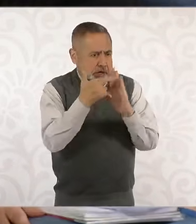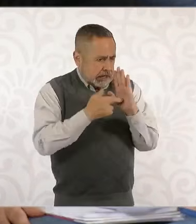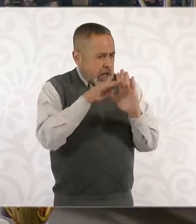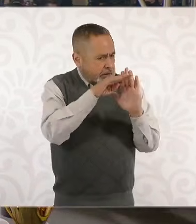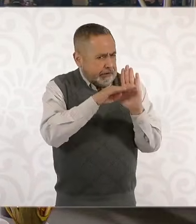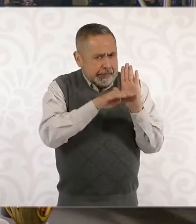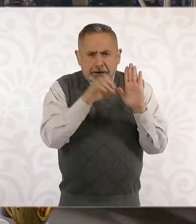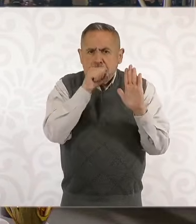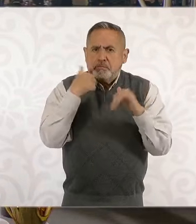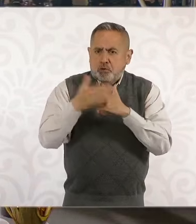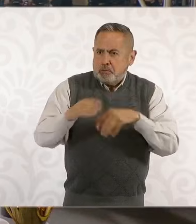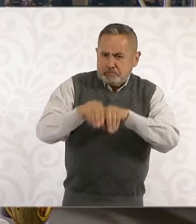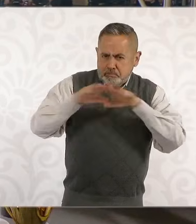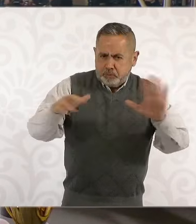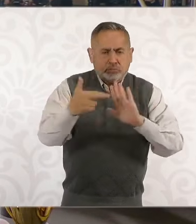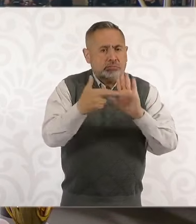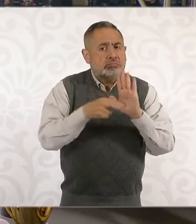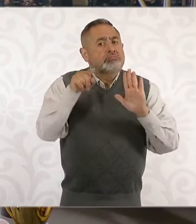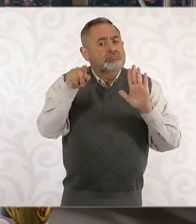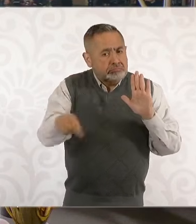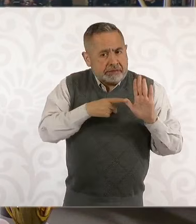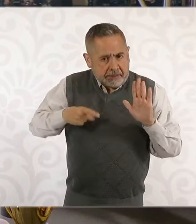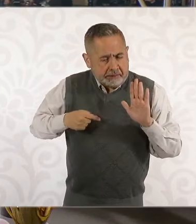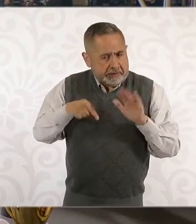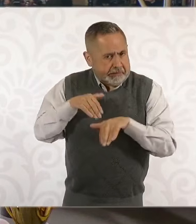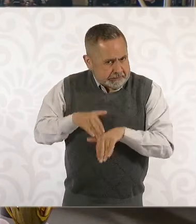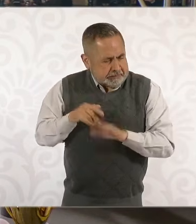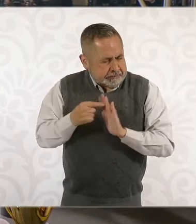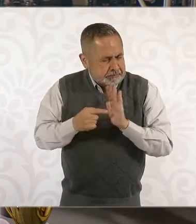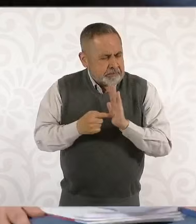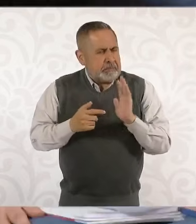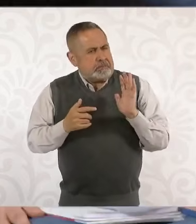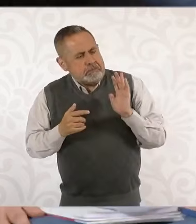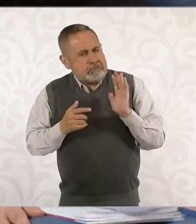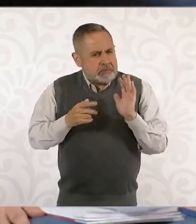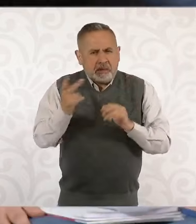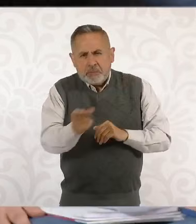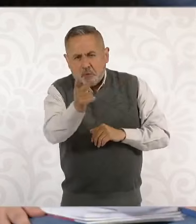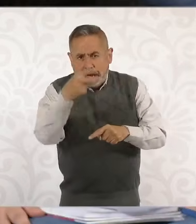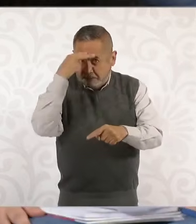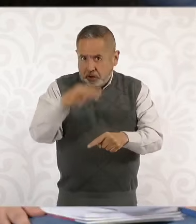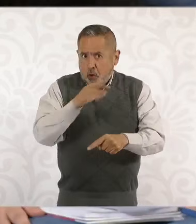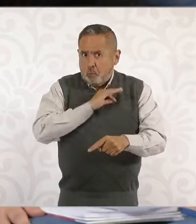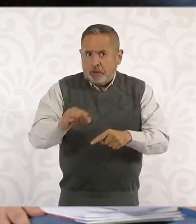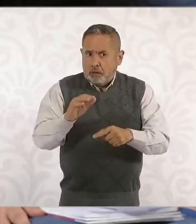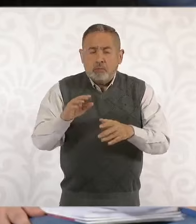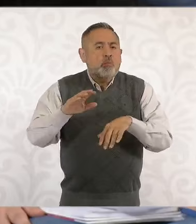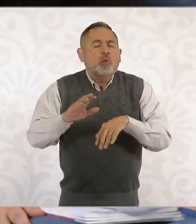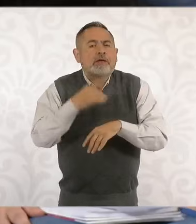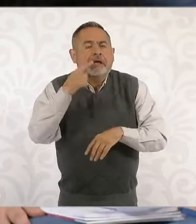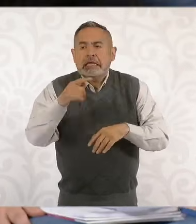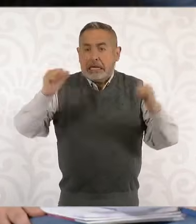van a dar a conocer. ¿Qué alcance pueden tener y si se puede hacer algo en México? Porque esta industria que es tan grande de